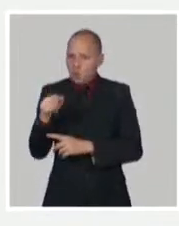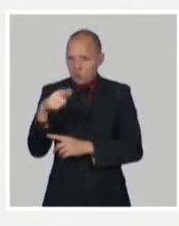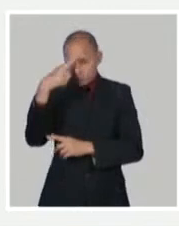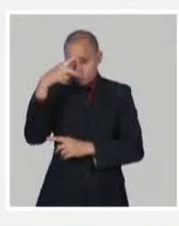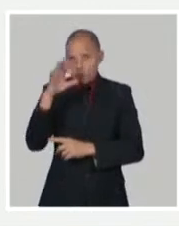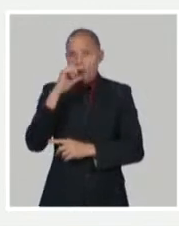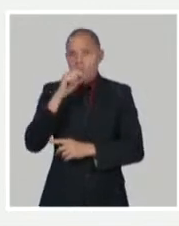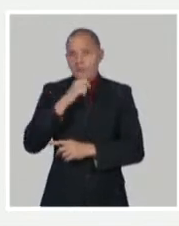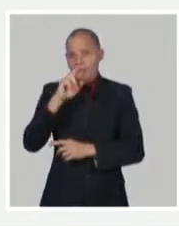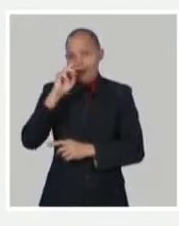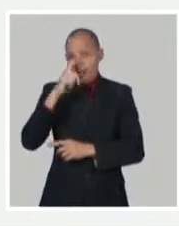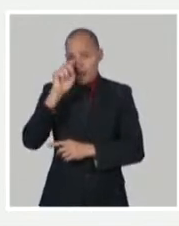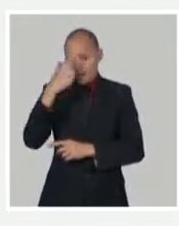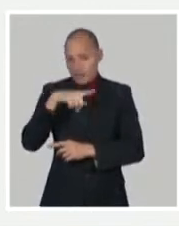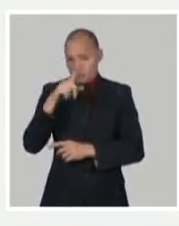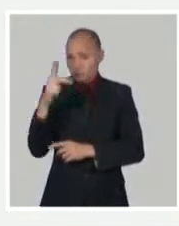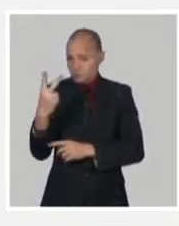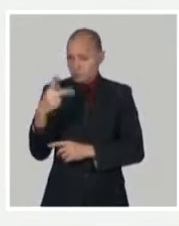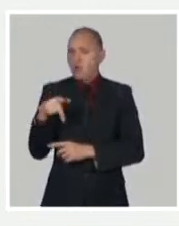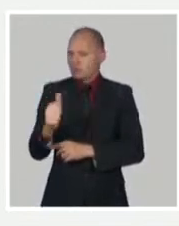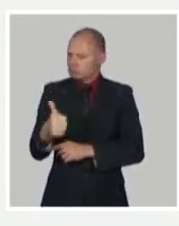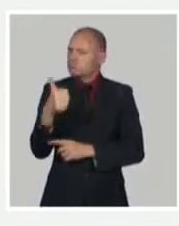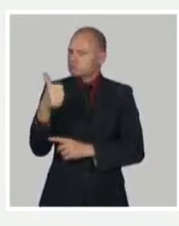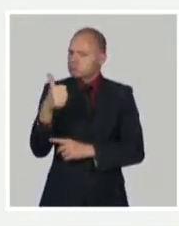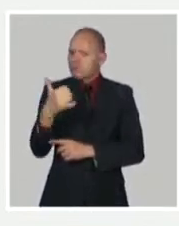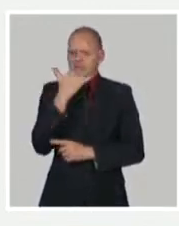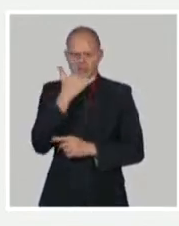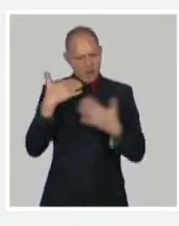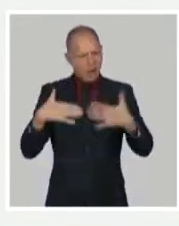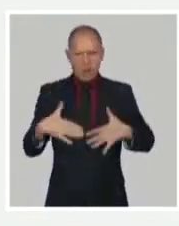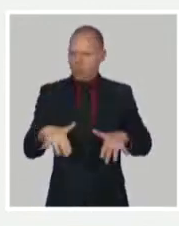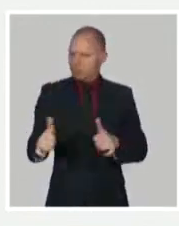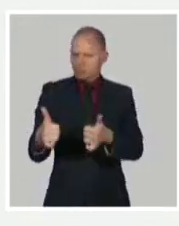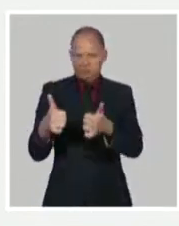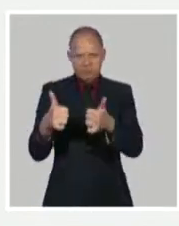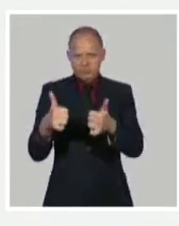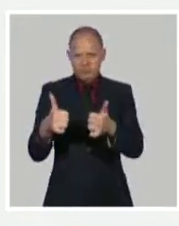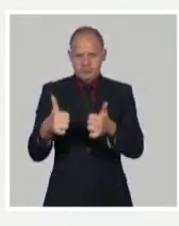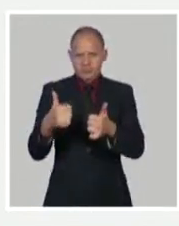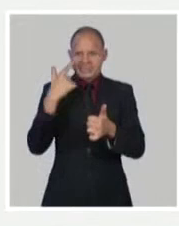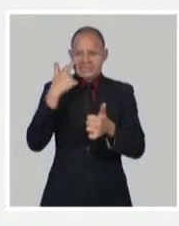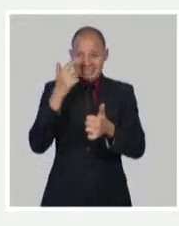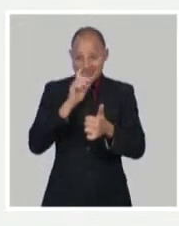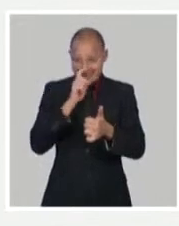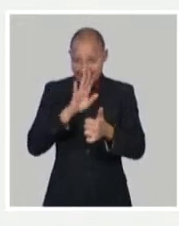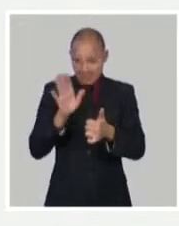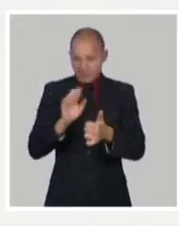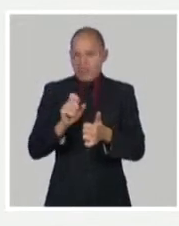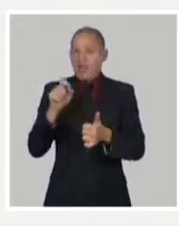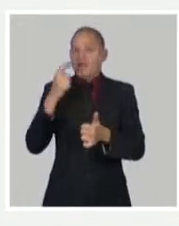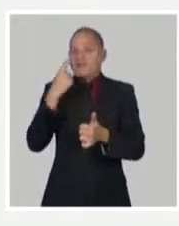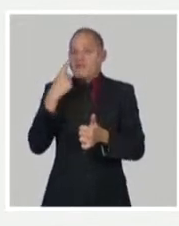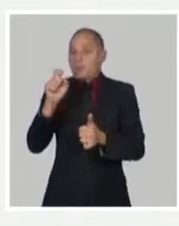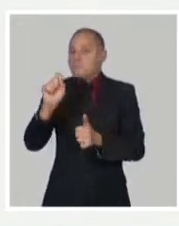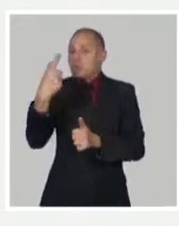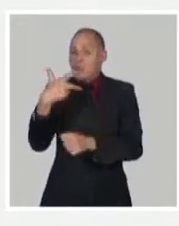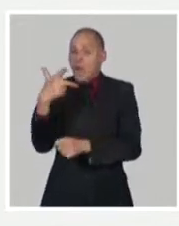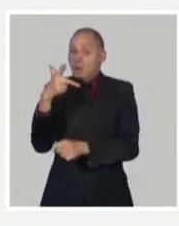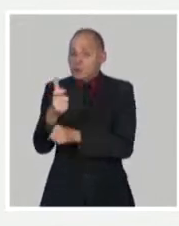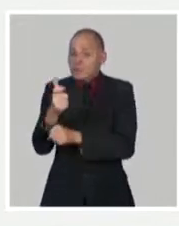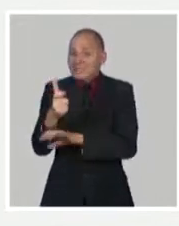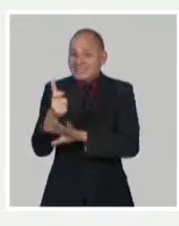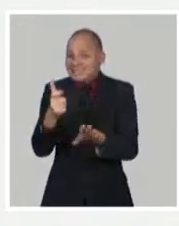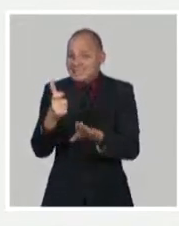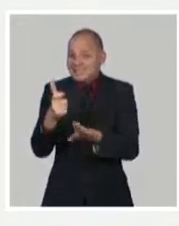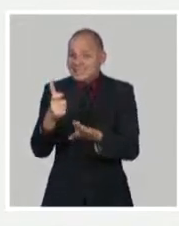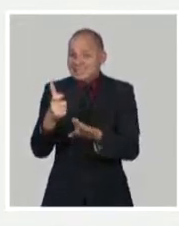criterio de pasar a la fase 2, pero el segundo criterio importante y es que se puede ver que después de la primera dosis ya hay un número importante de